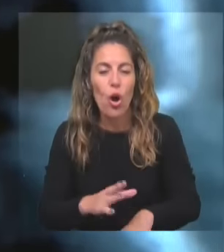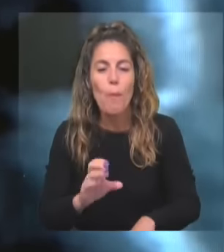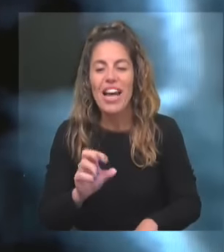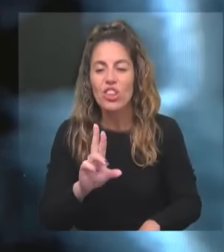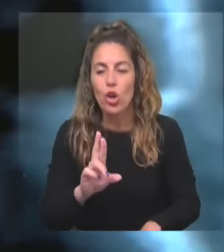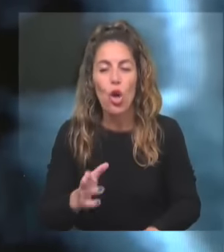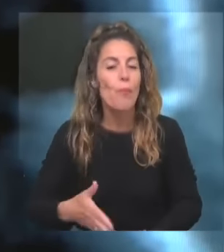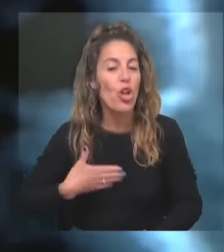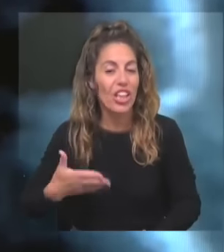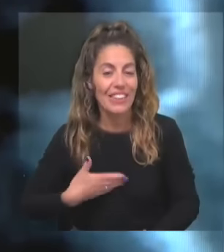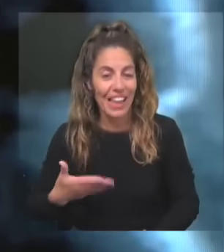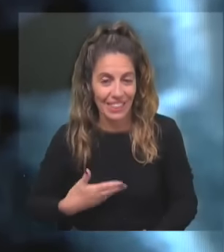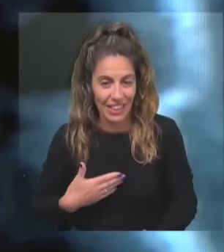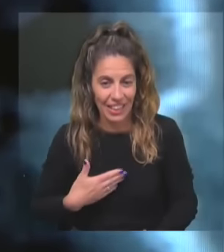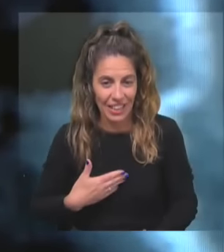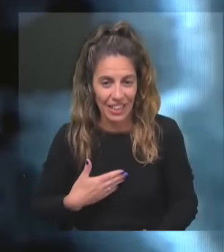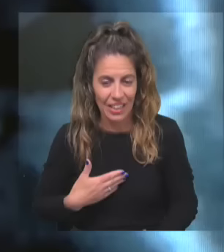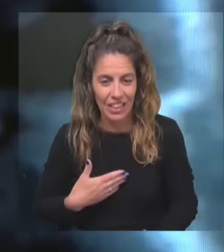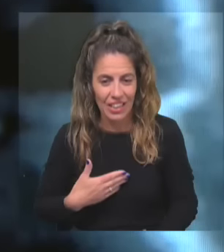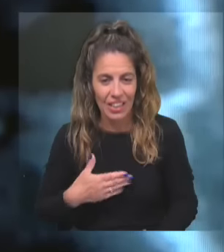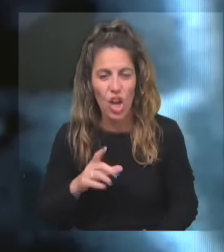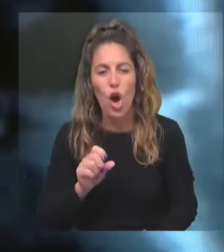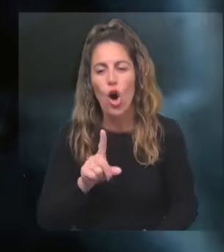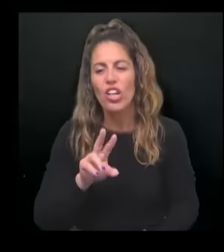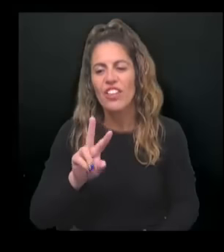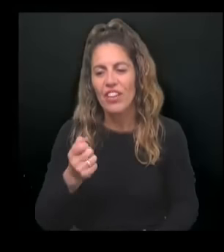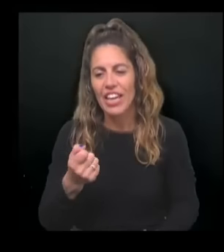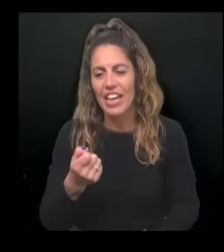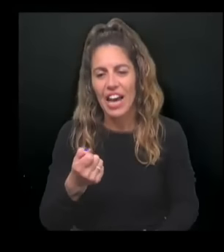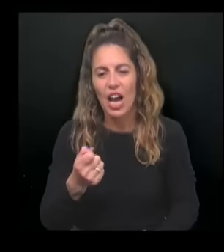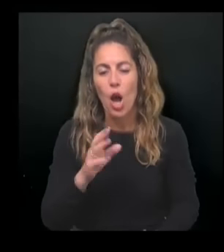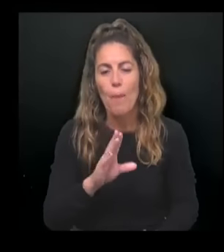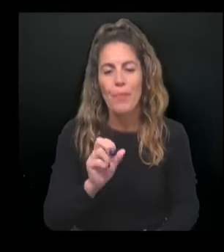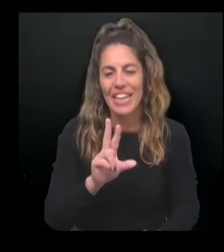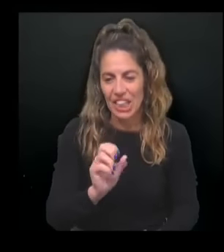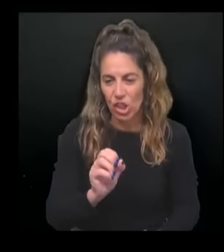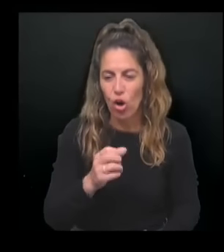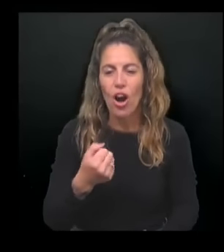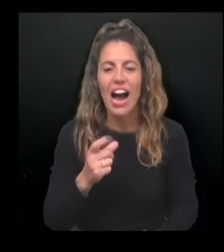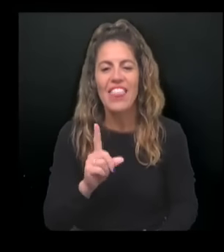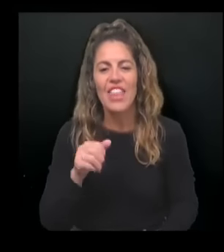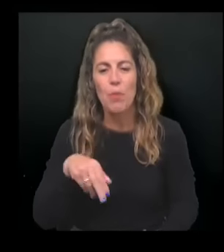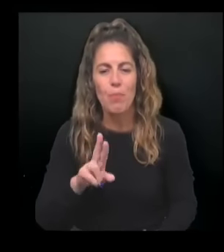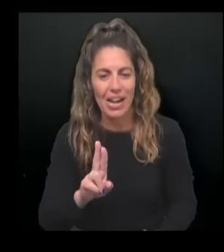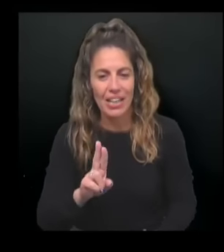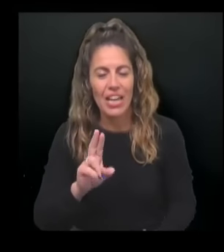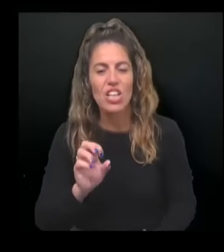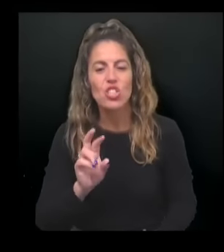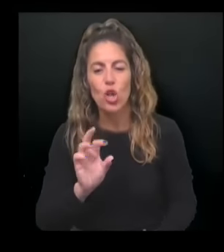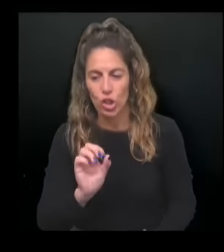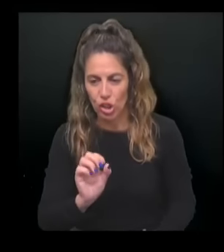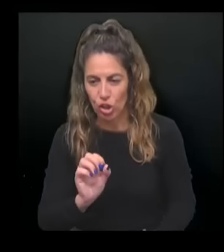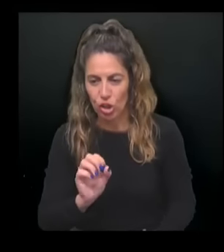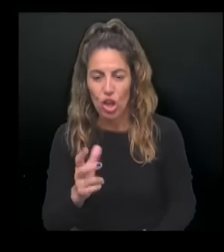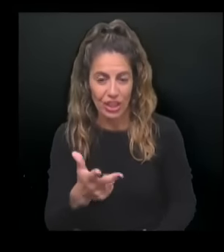Protestante, sí. Ademar Olivera, tres grandes personas, Perico, Ademar y Jorge Osorio. En un